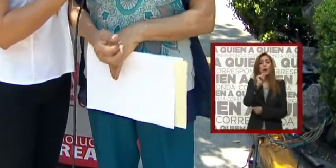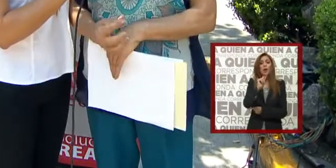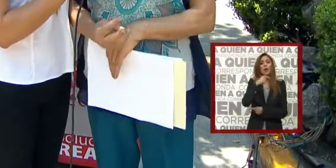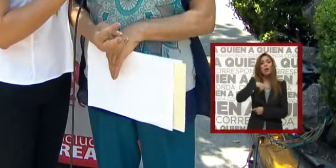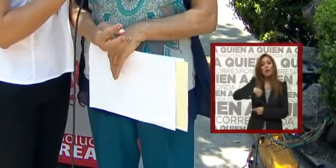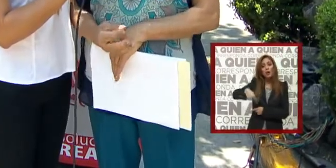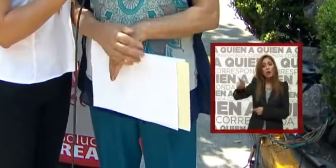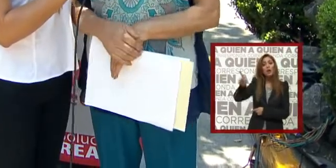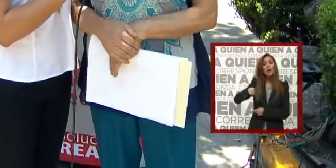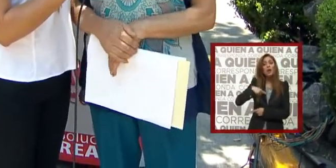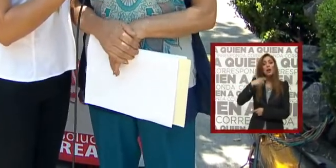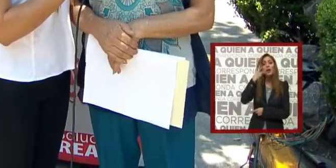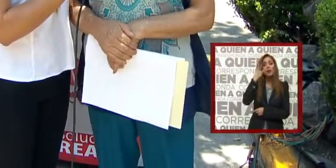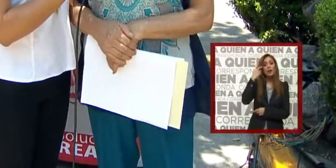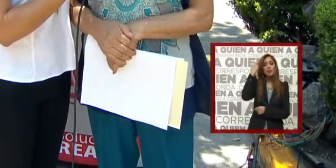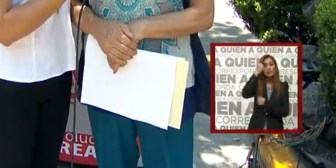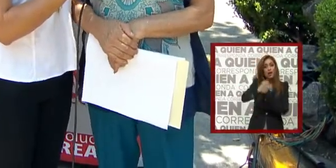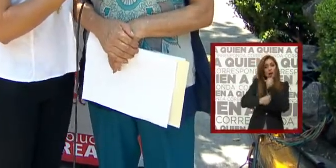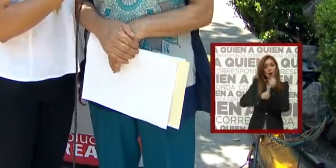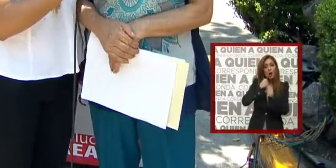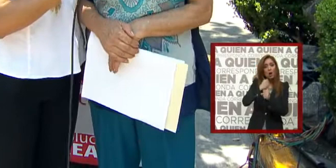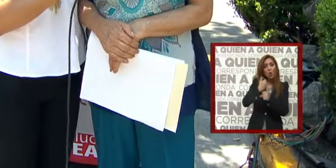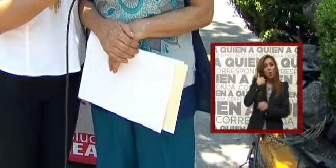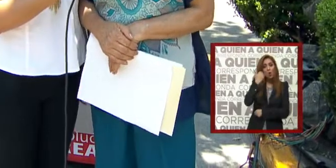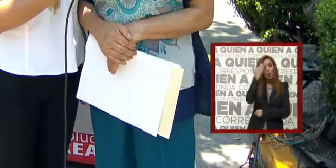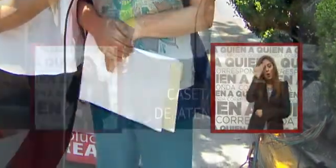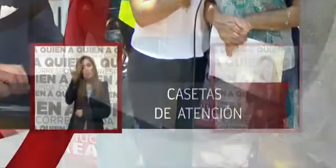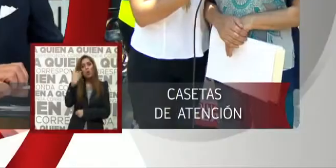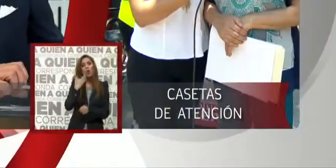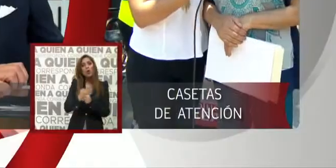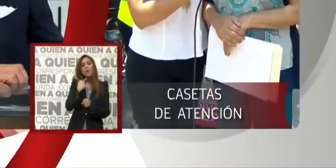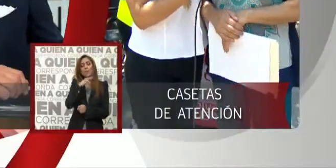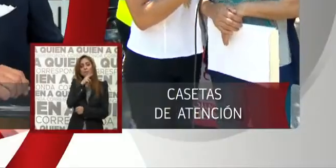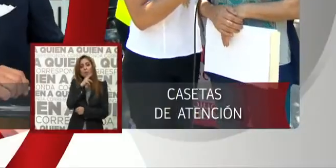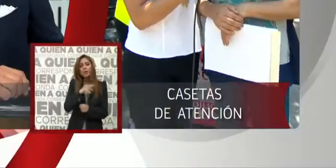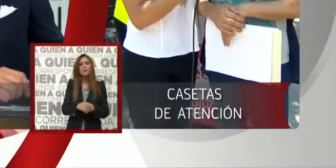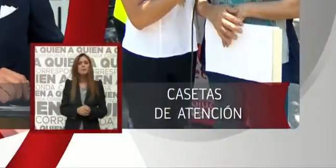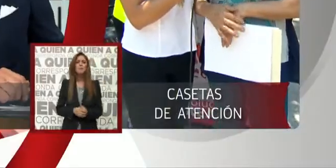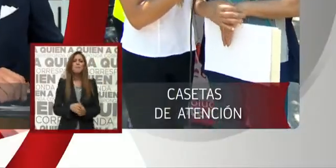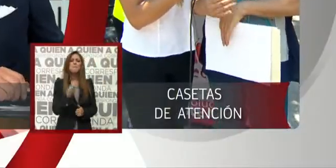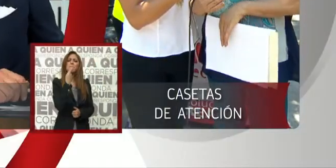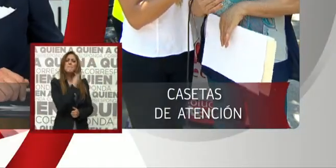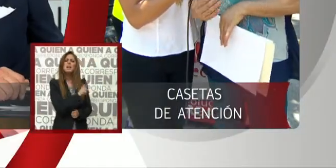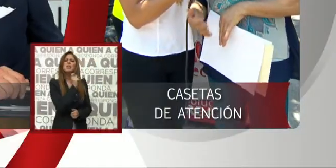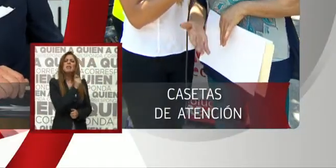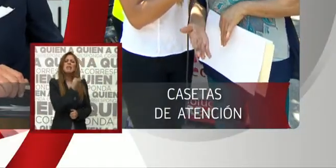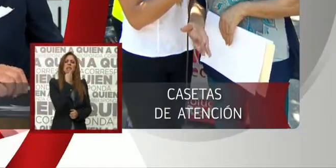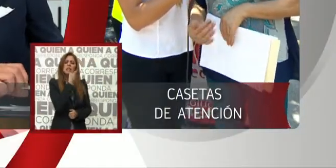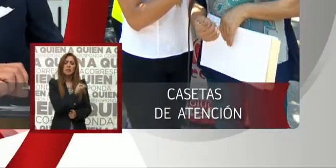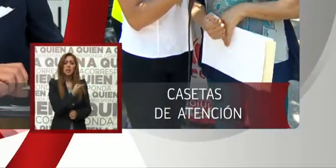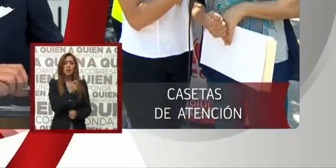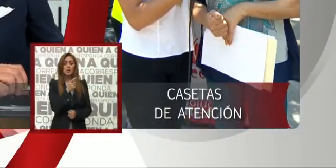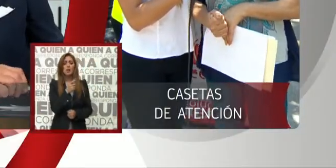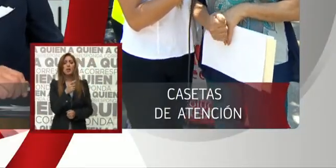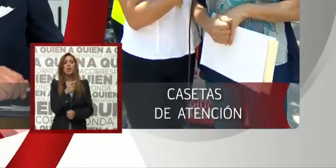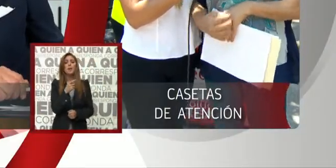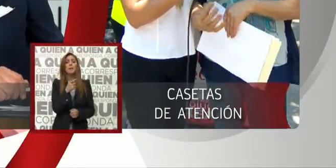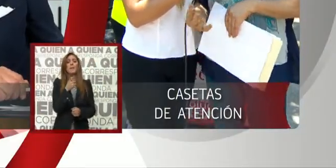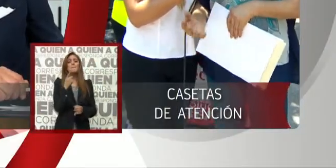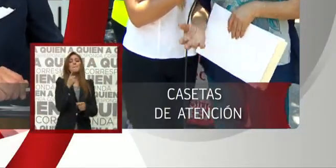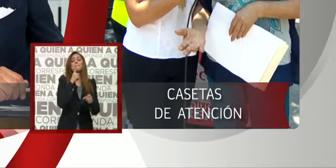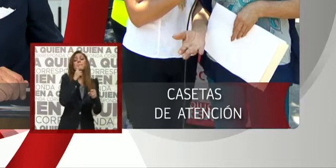y vueltas desde hace 3 años, licenciado. Estoy desesperada. ¿Pero qué te dice? Que están en vacaciones los